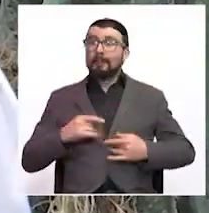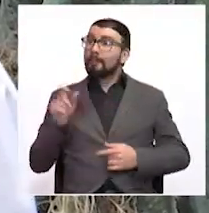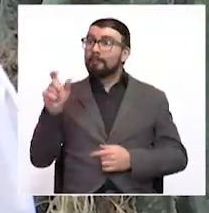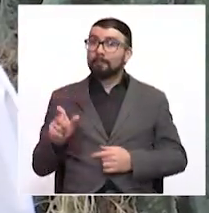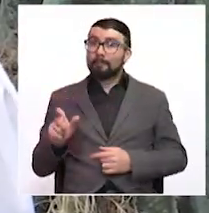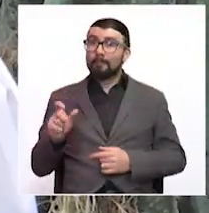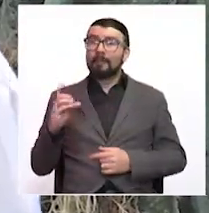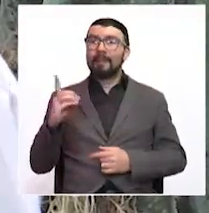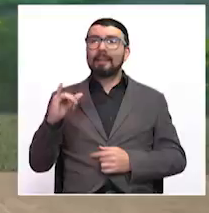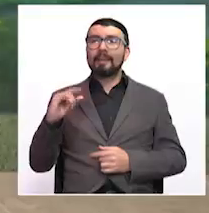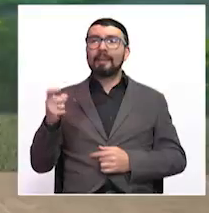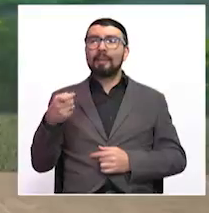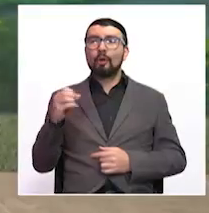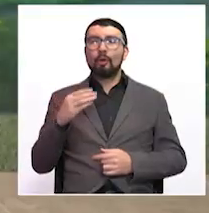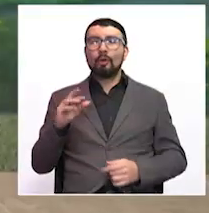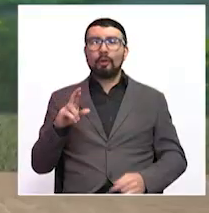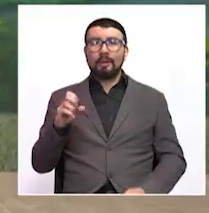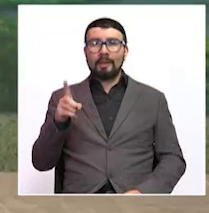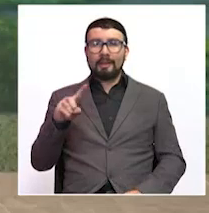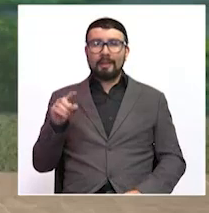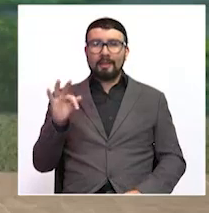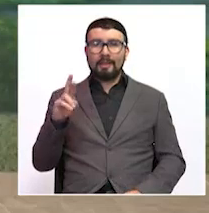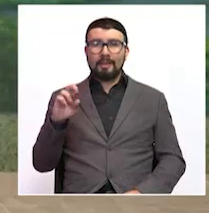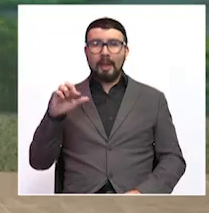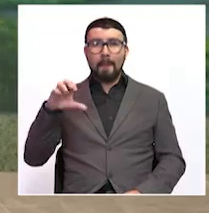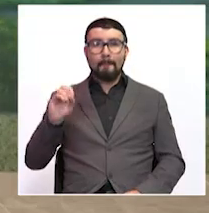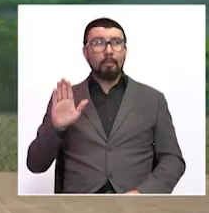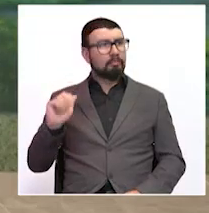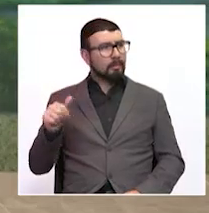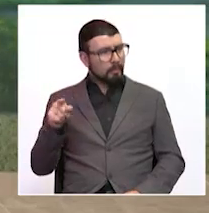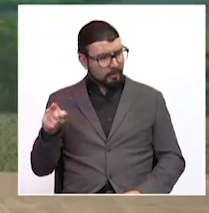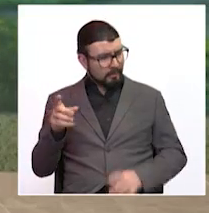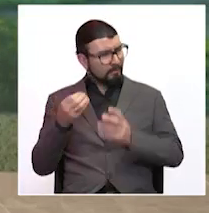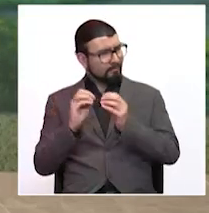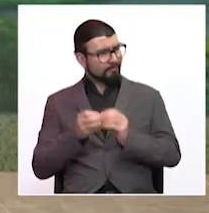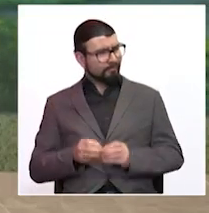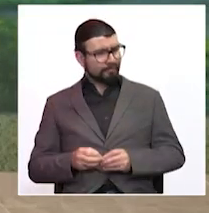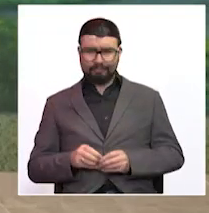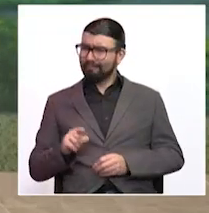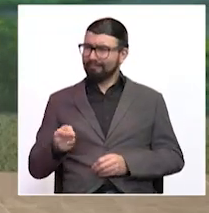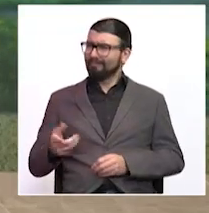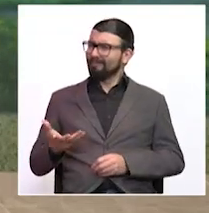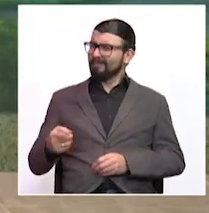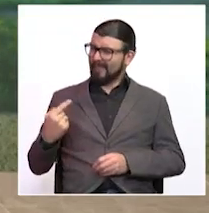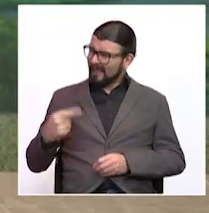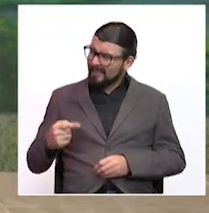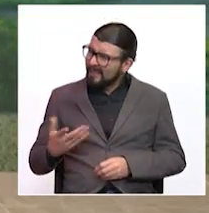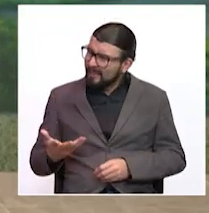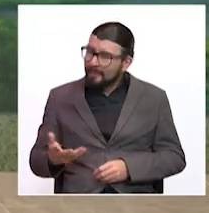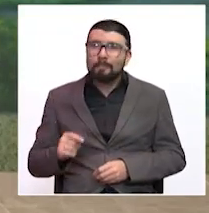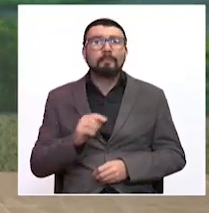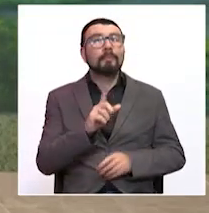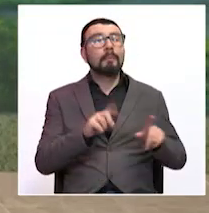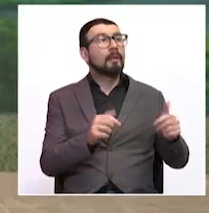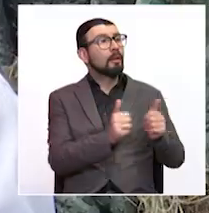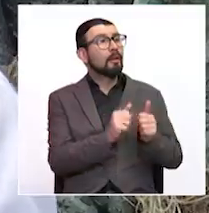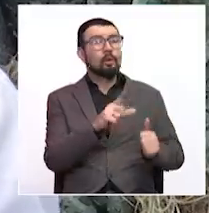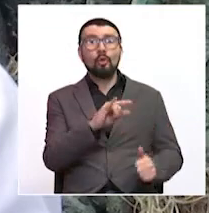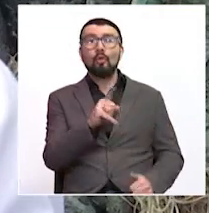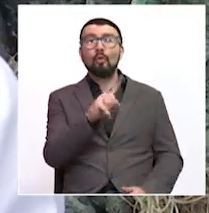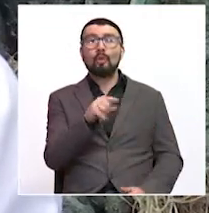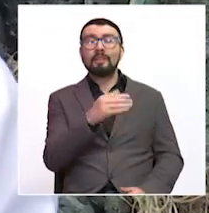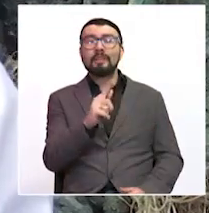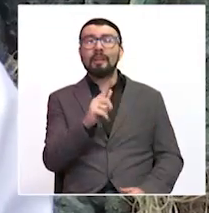restrepo el creador de esto que ya nos van a contar que es y luís fernando valencia que es